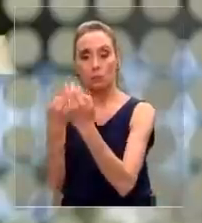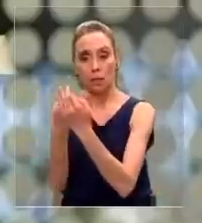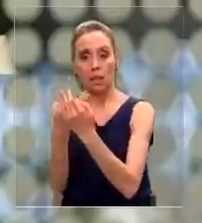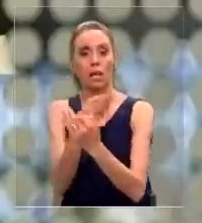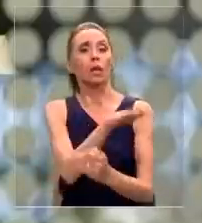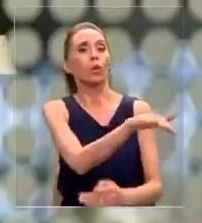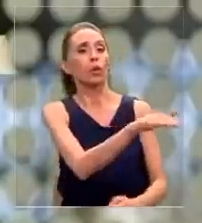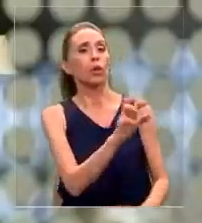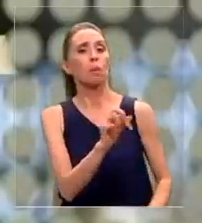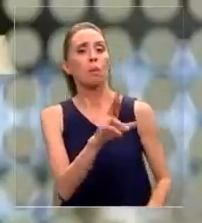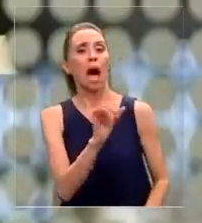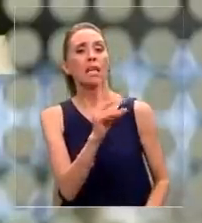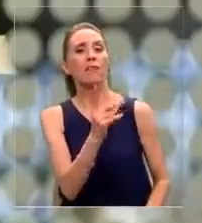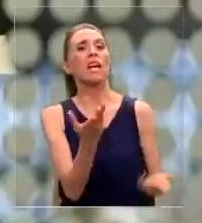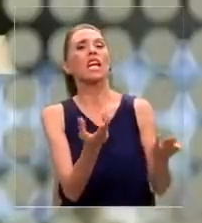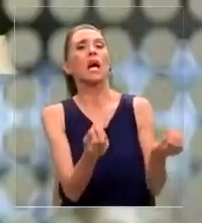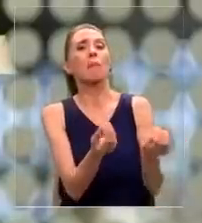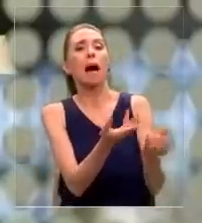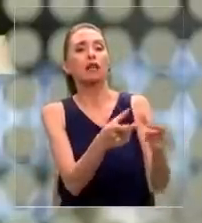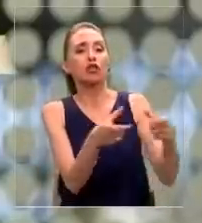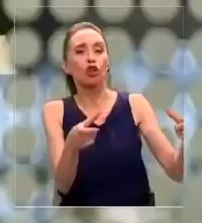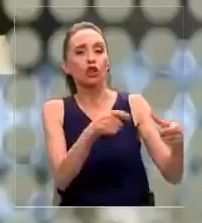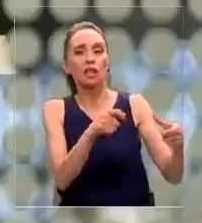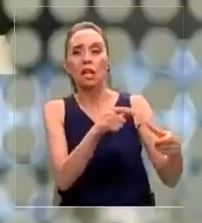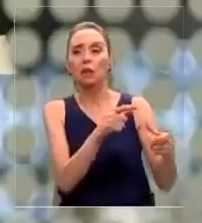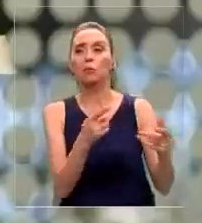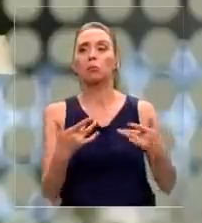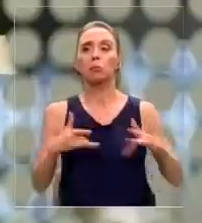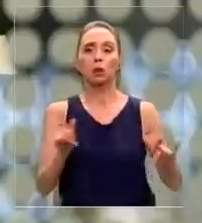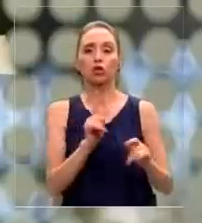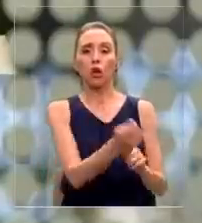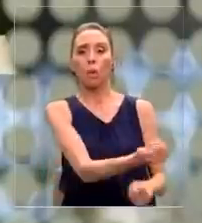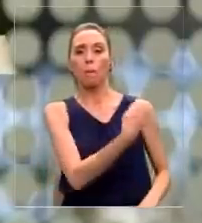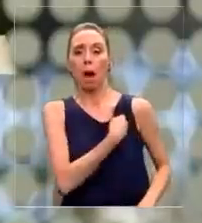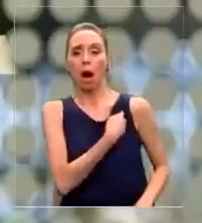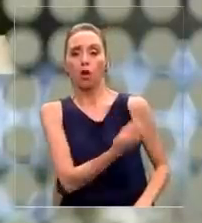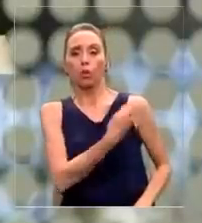Paribet y no se ha hecho cargo de los pagos.